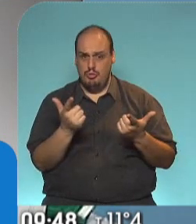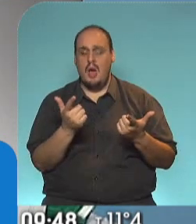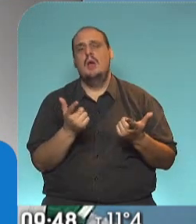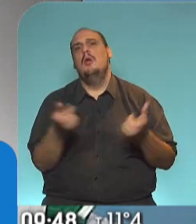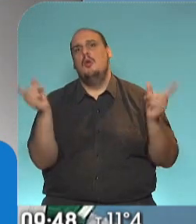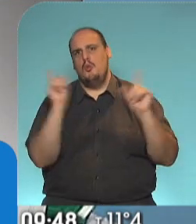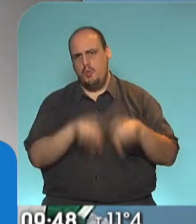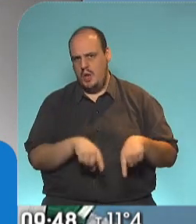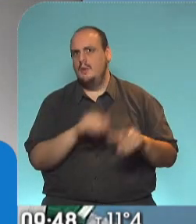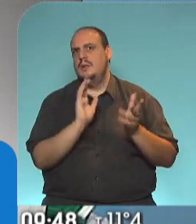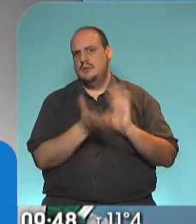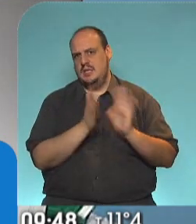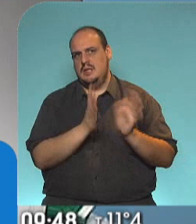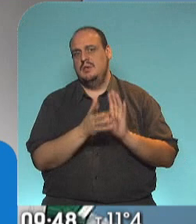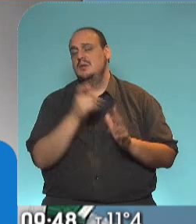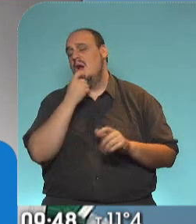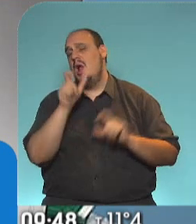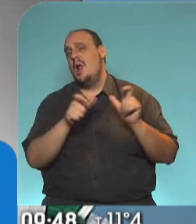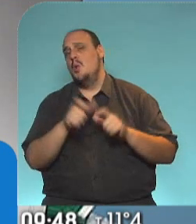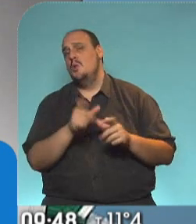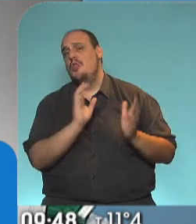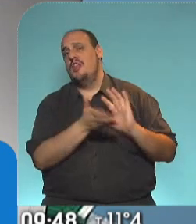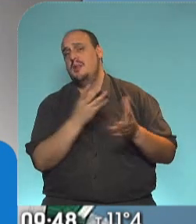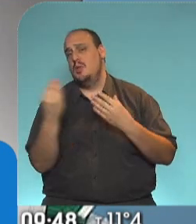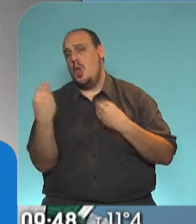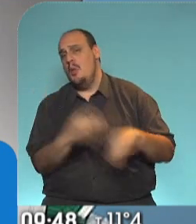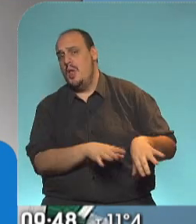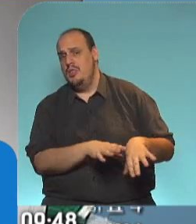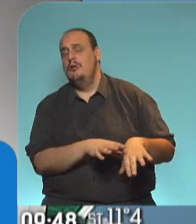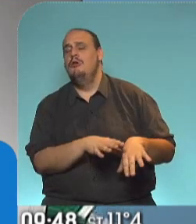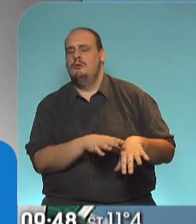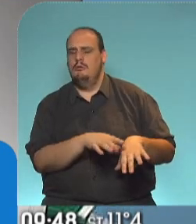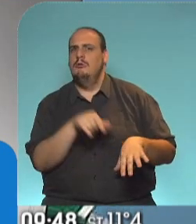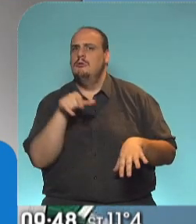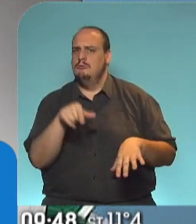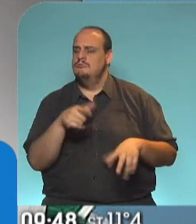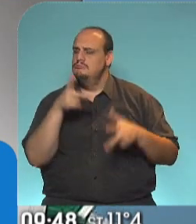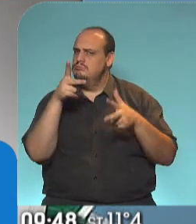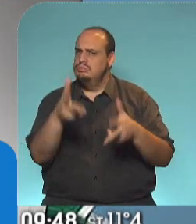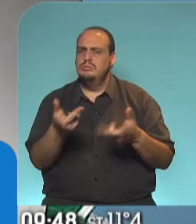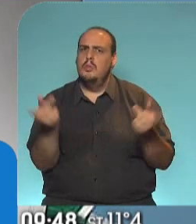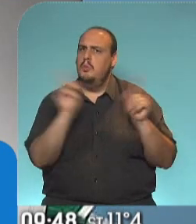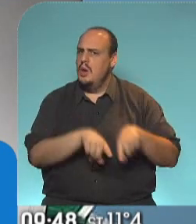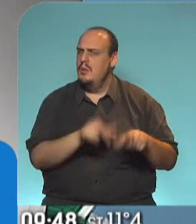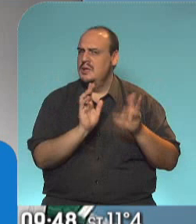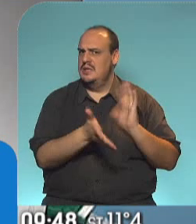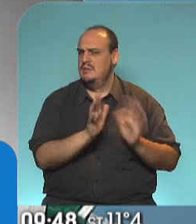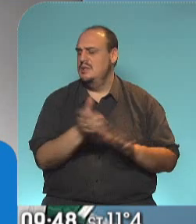que les hagan lo hayan abandonado porque es importante que vuelvan a tener su